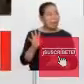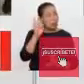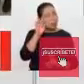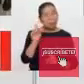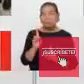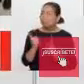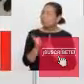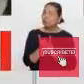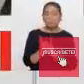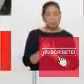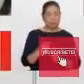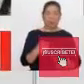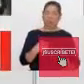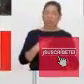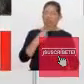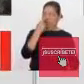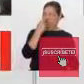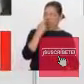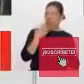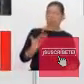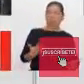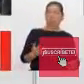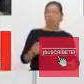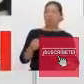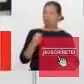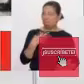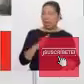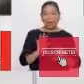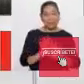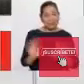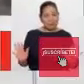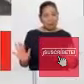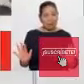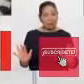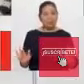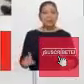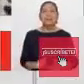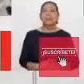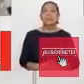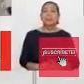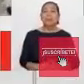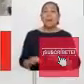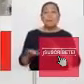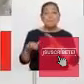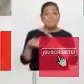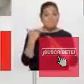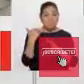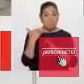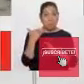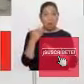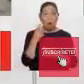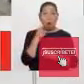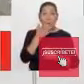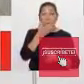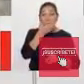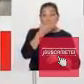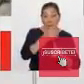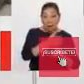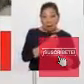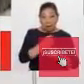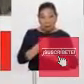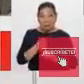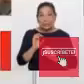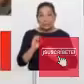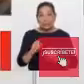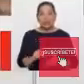participe, cosa que nos causó un poco de extrañeza, pero él nos dijo de que ya había recibido un mensaje de parte de los secuestradores y lo primero que